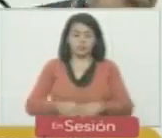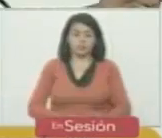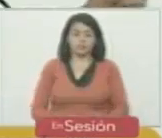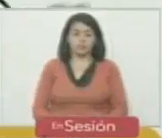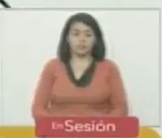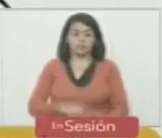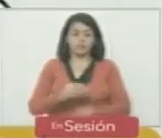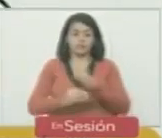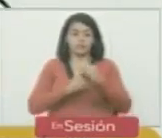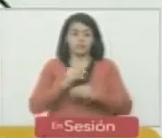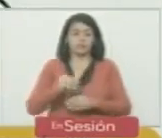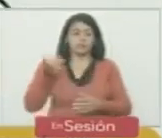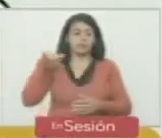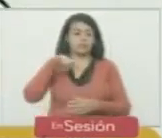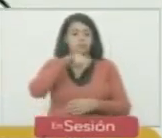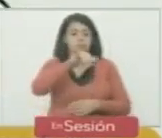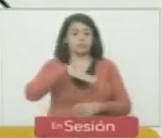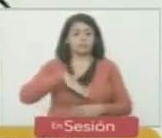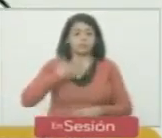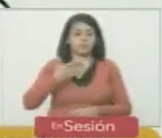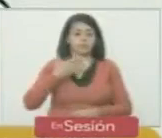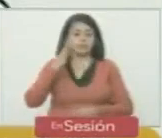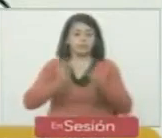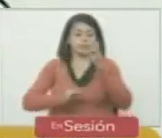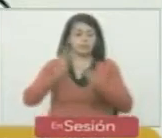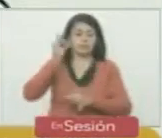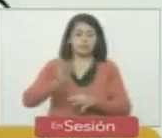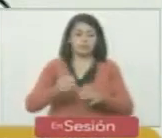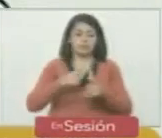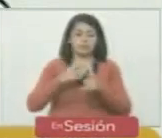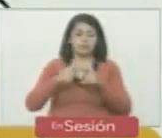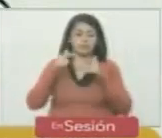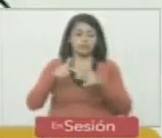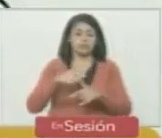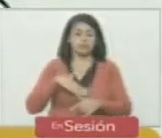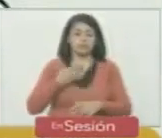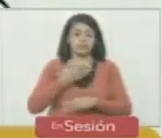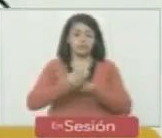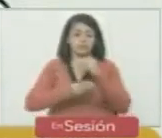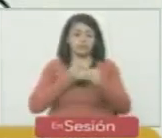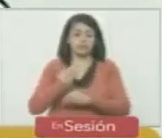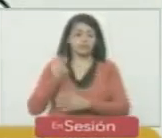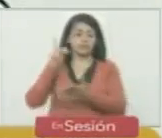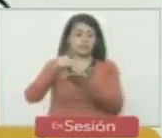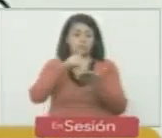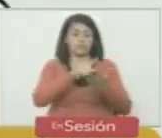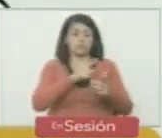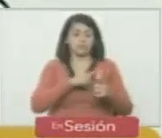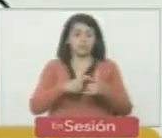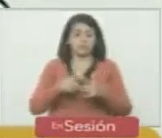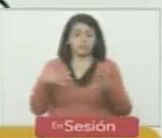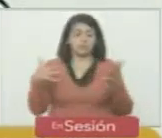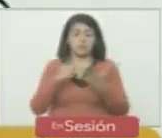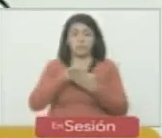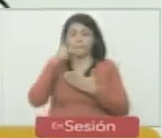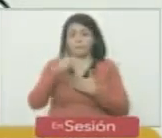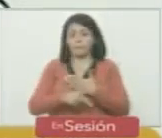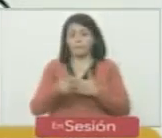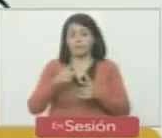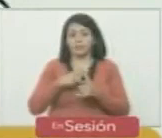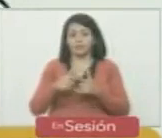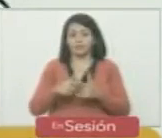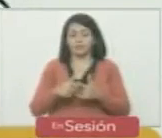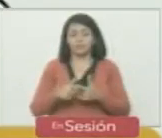el hecho del avión y poder judicializarlo, que estaban en presencia de una operación